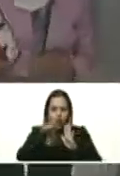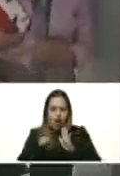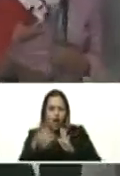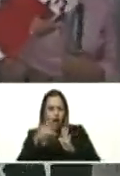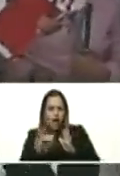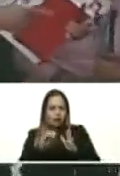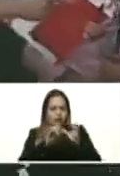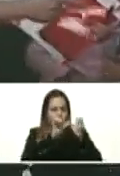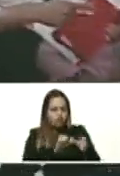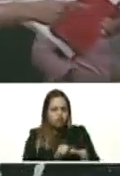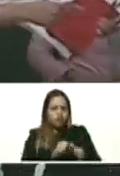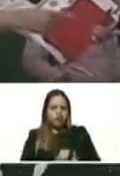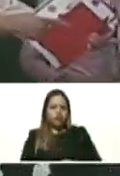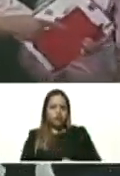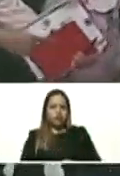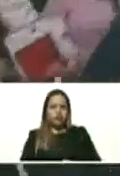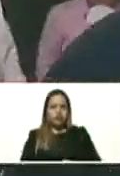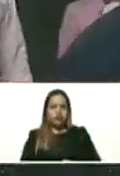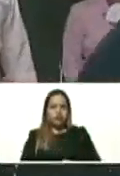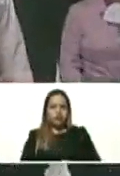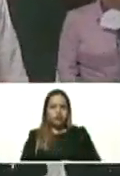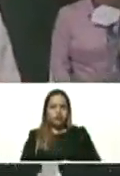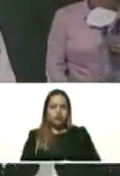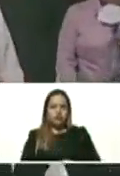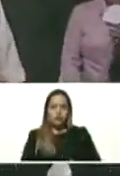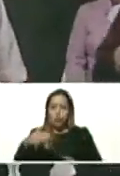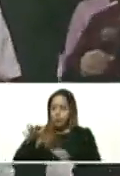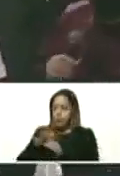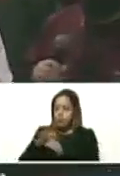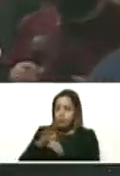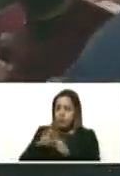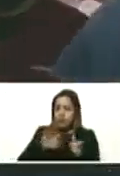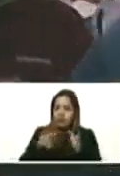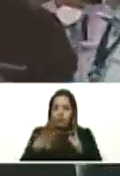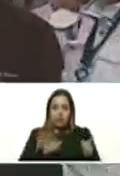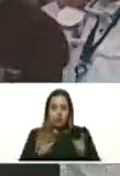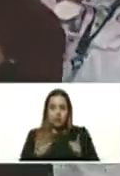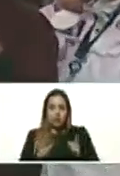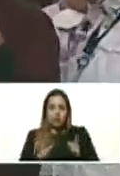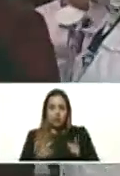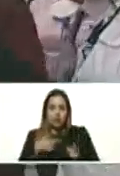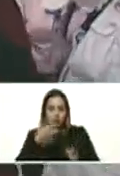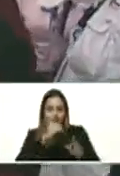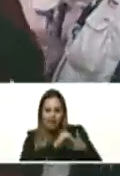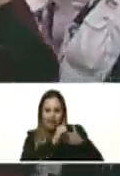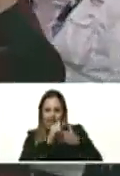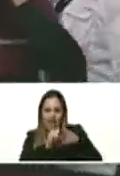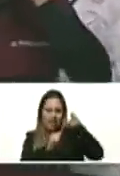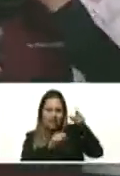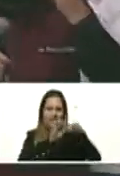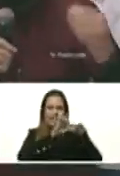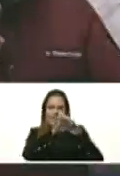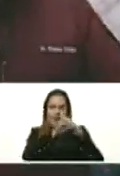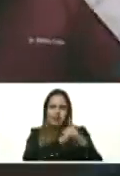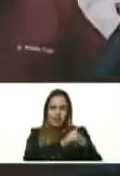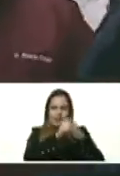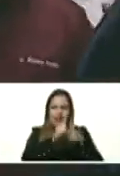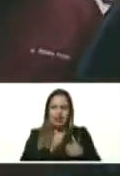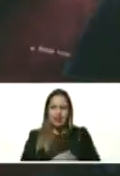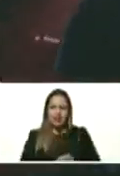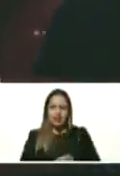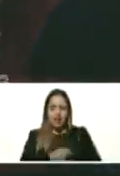allá nos guían. Vamos. ¿Ah? ¿Qué dice? Es que yo tengo un guía. ¿Quién es mi guía? Este